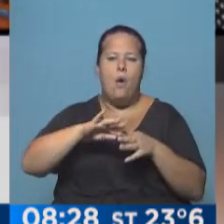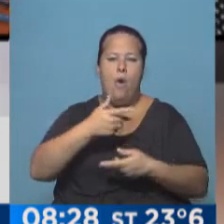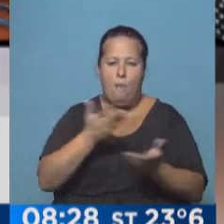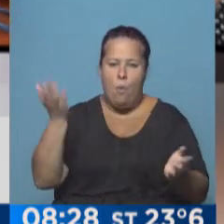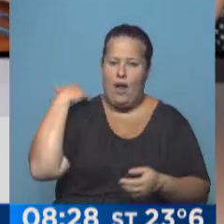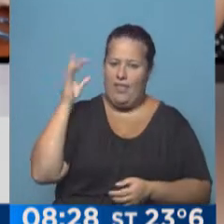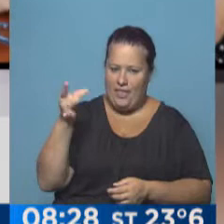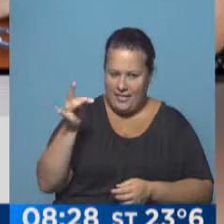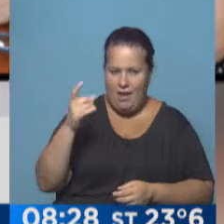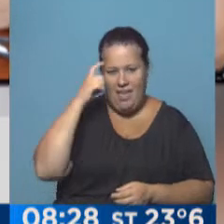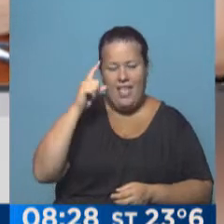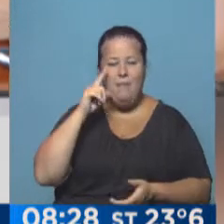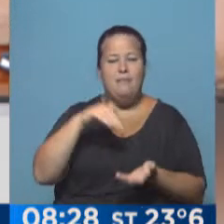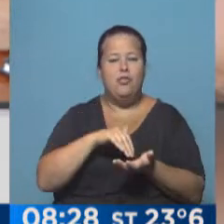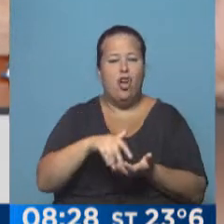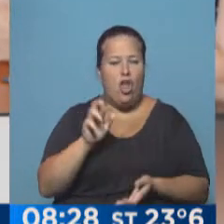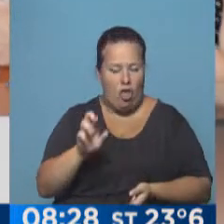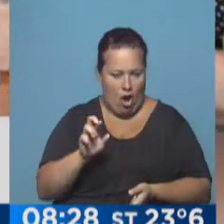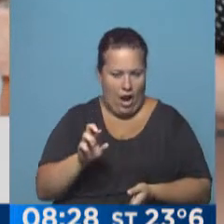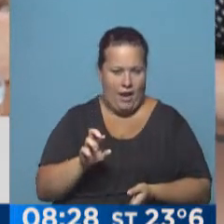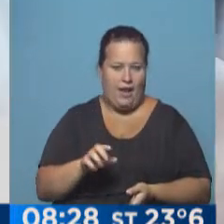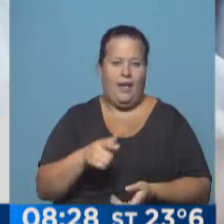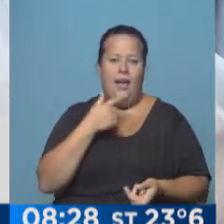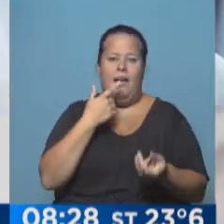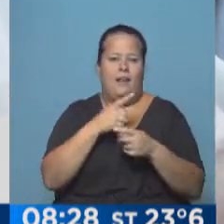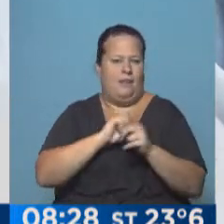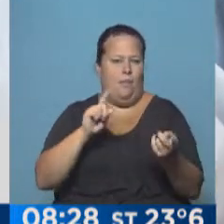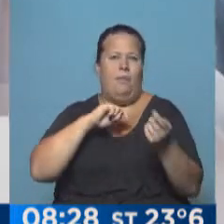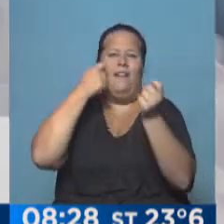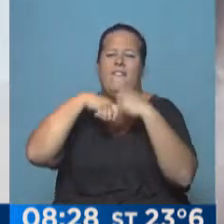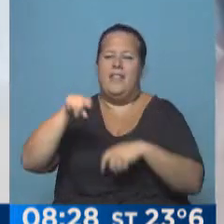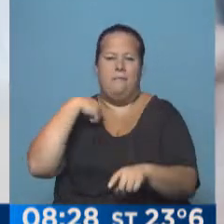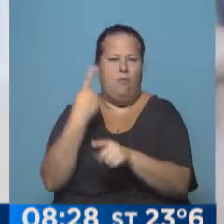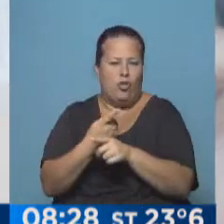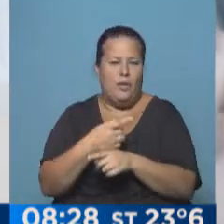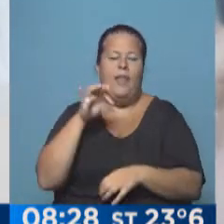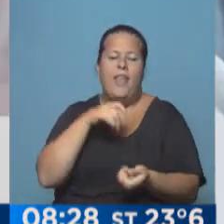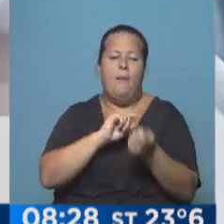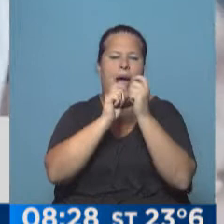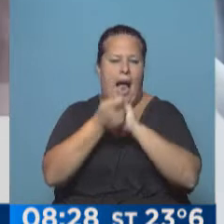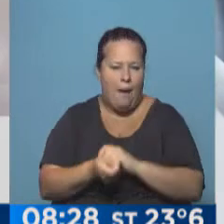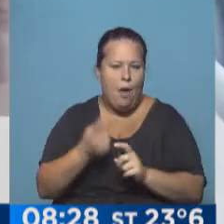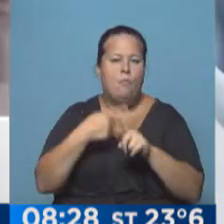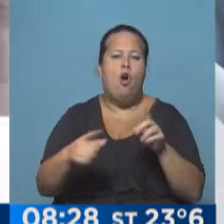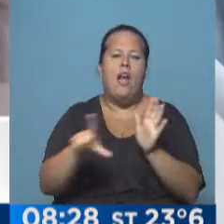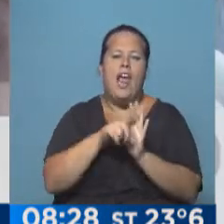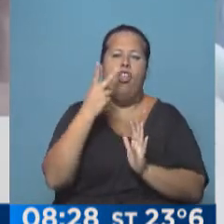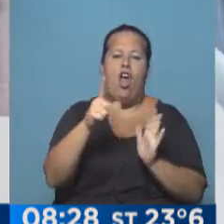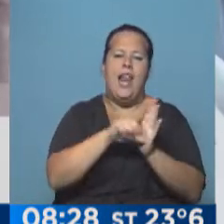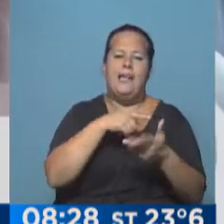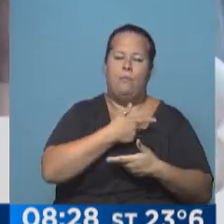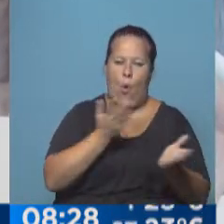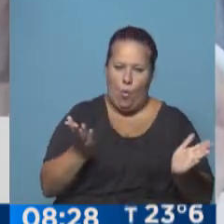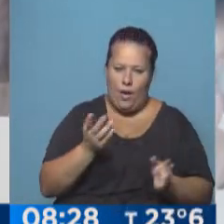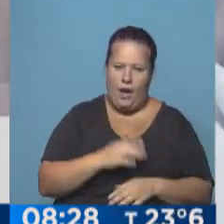en diciembre, 10 mil millones de dólares. Letras intransferibles para los que hubo que modificar por decreto dos leyes